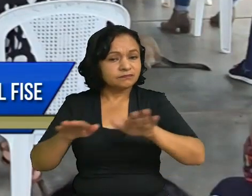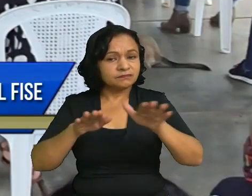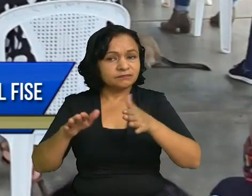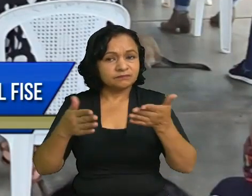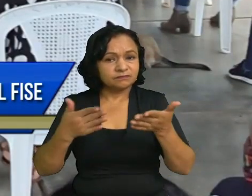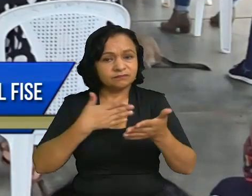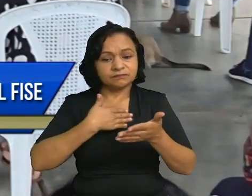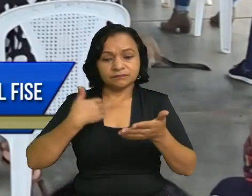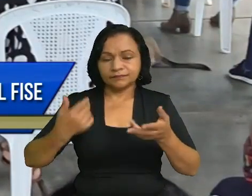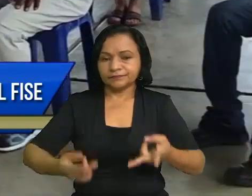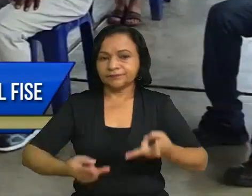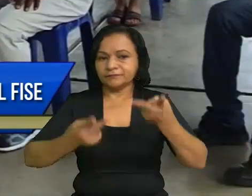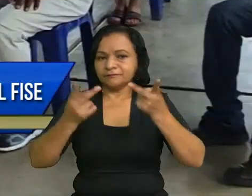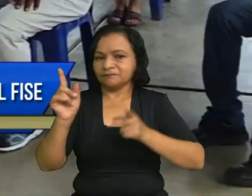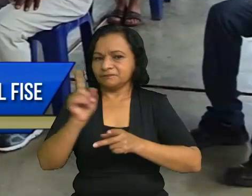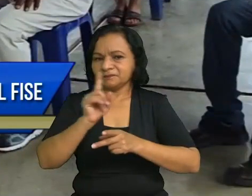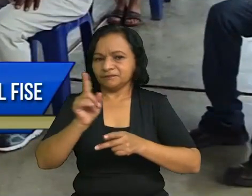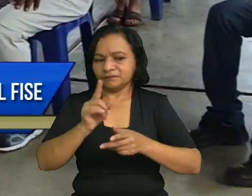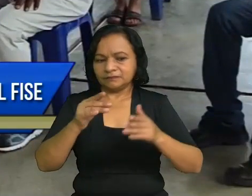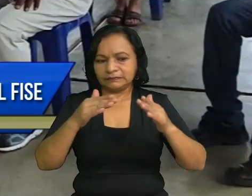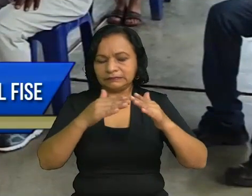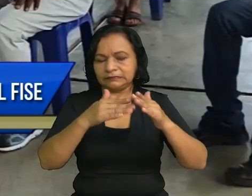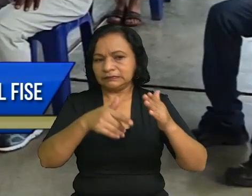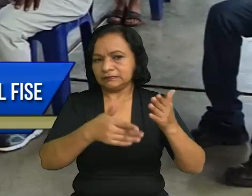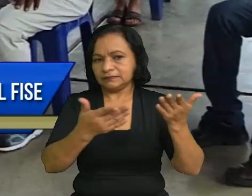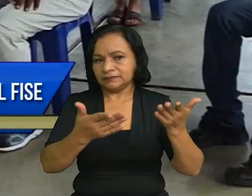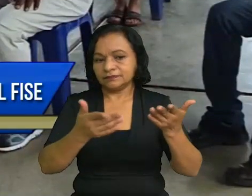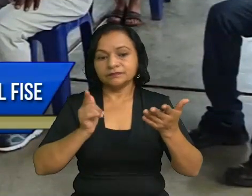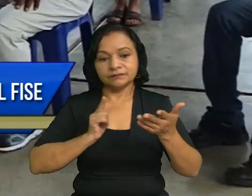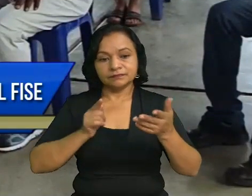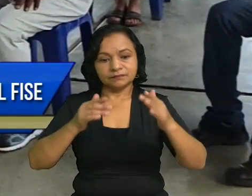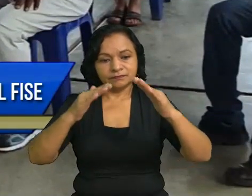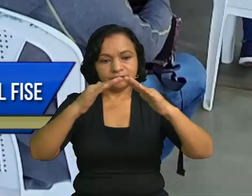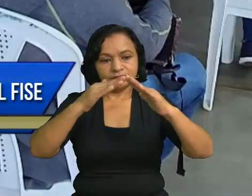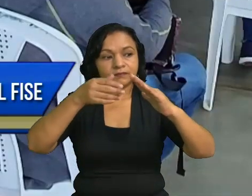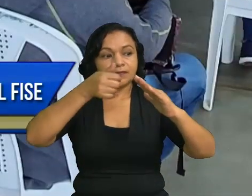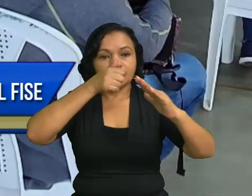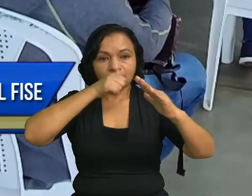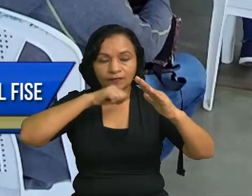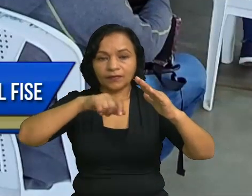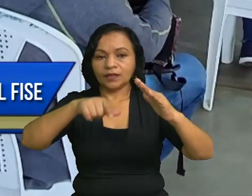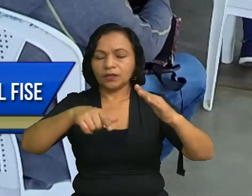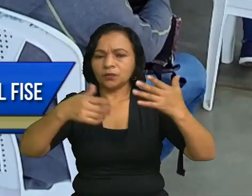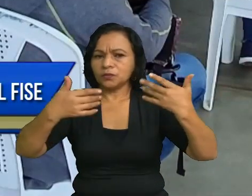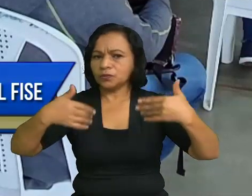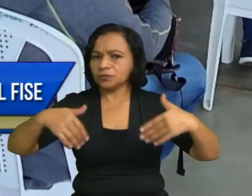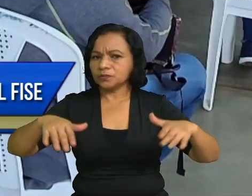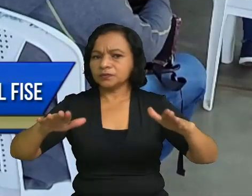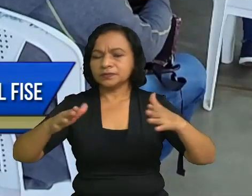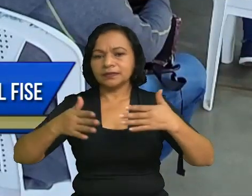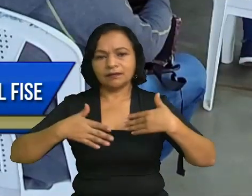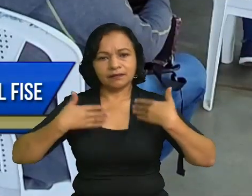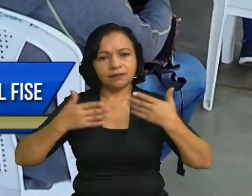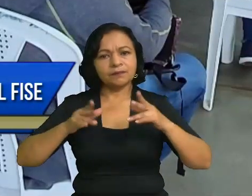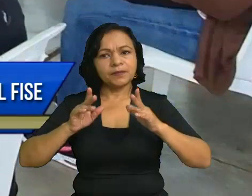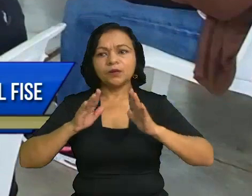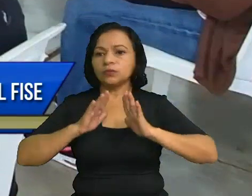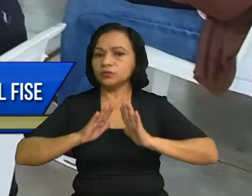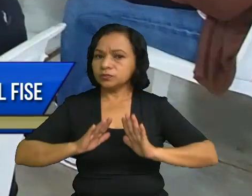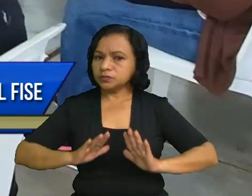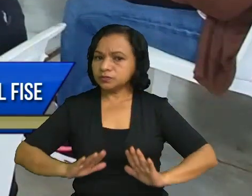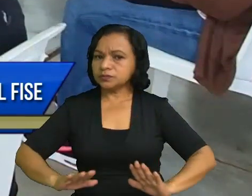de que han mejorado sus condiciones de vida cuando nosotros llevamos a eso hay un ambiente de satisfacción completa